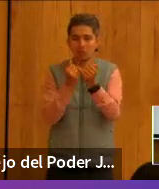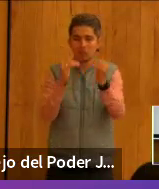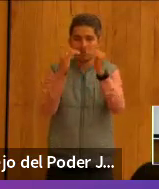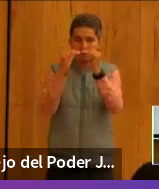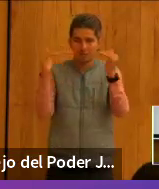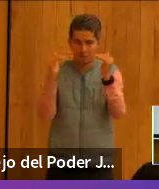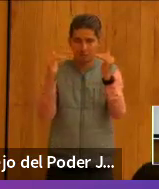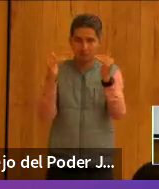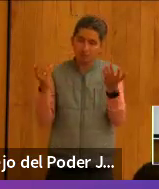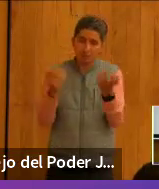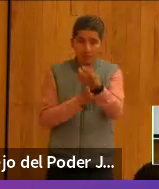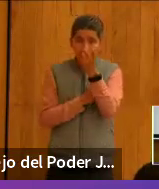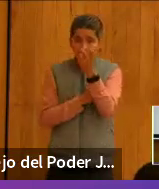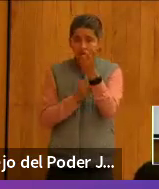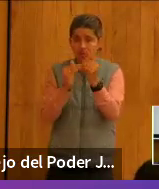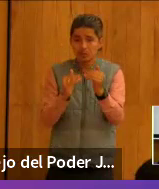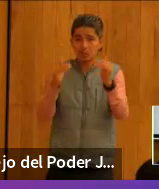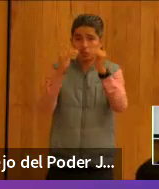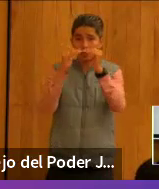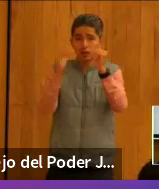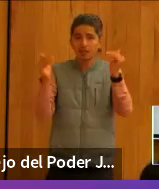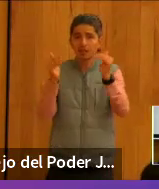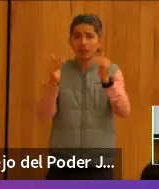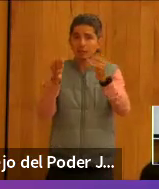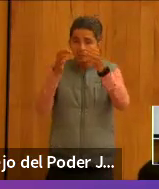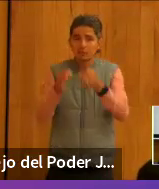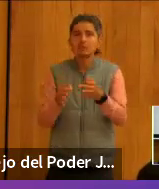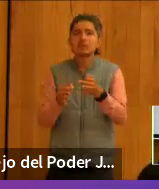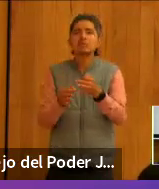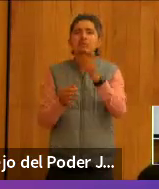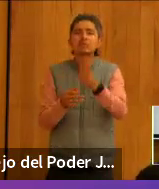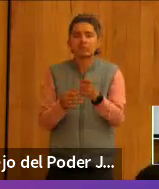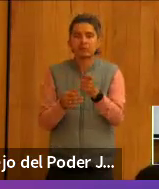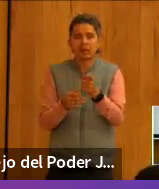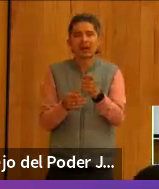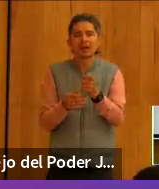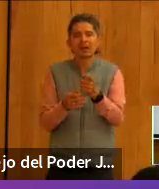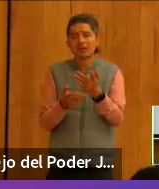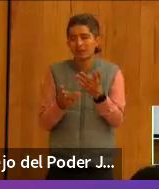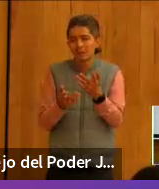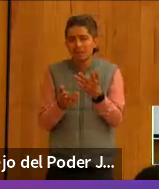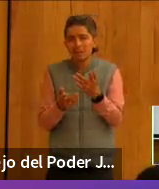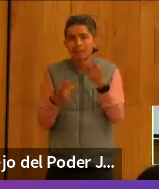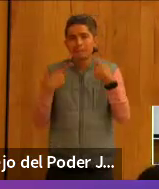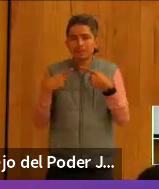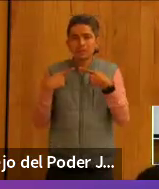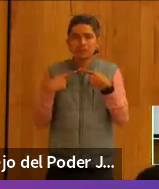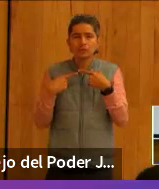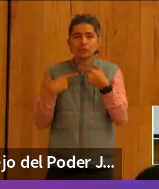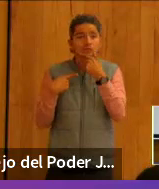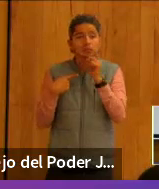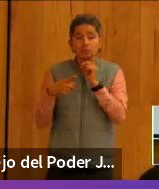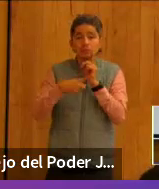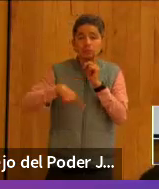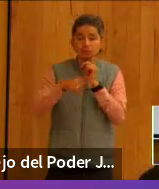porque precisamente esta igualdad sustantiva redunda, insisto, en que sean las personas tengan igualdad